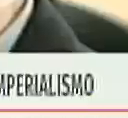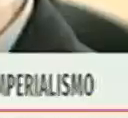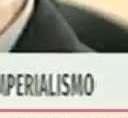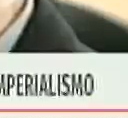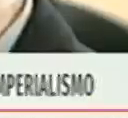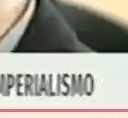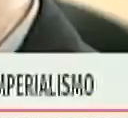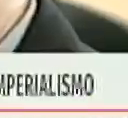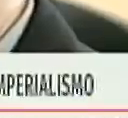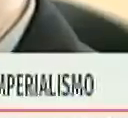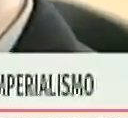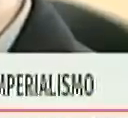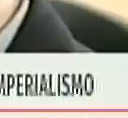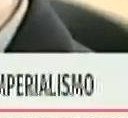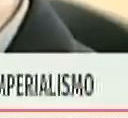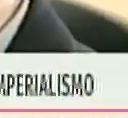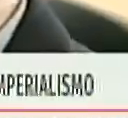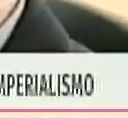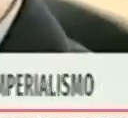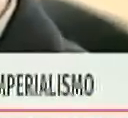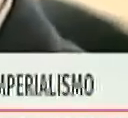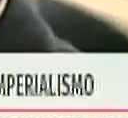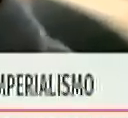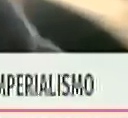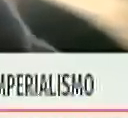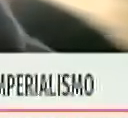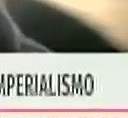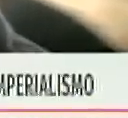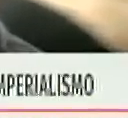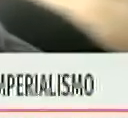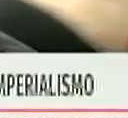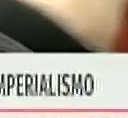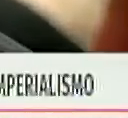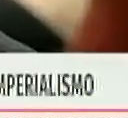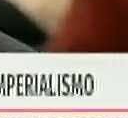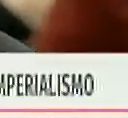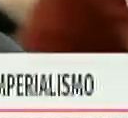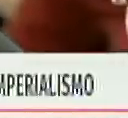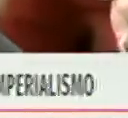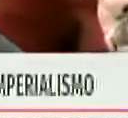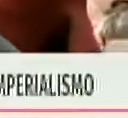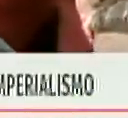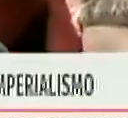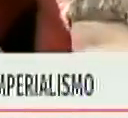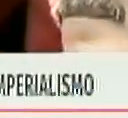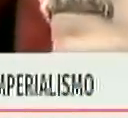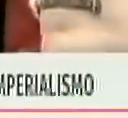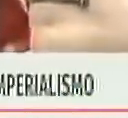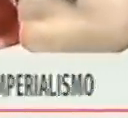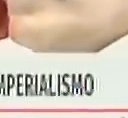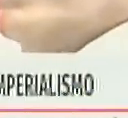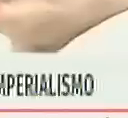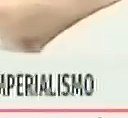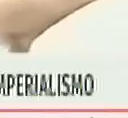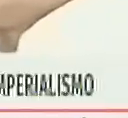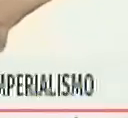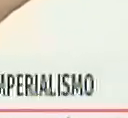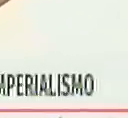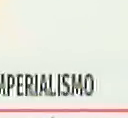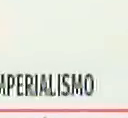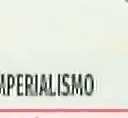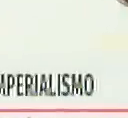de nuestra hermana Cuba, Dagoberto Rodríguez, presente, compañero embajador de Irán, Ojatola